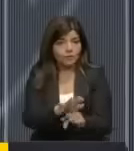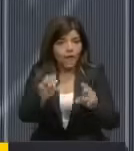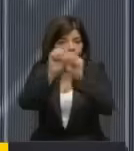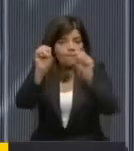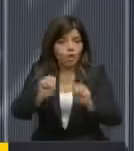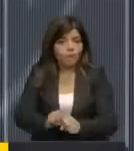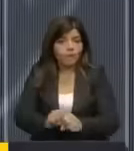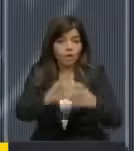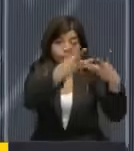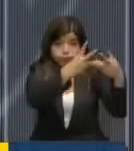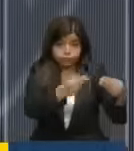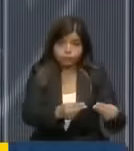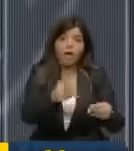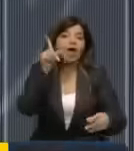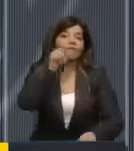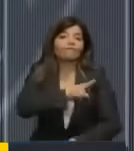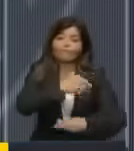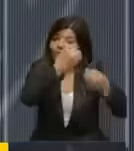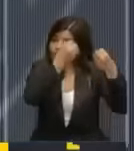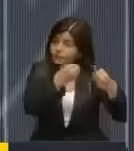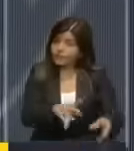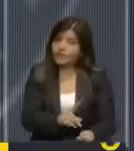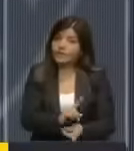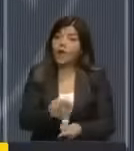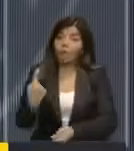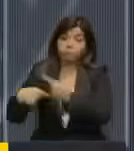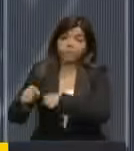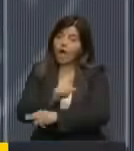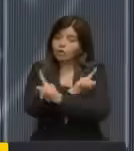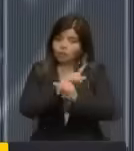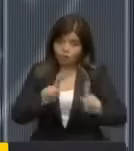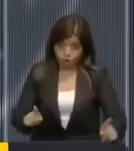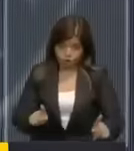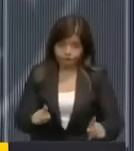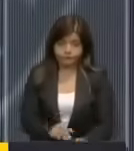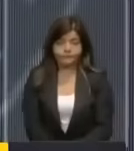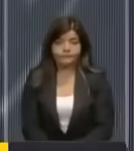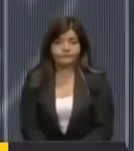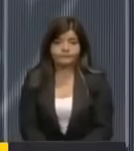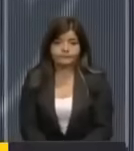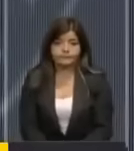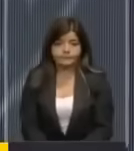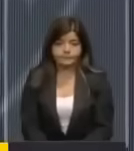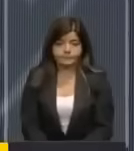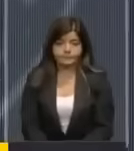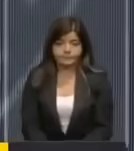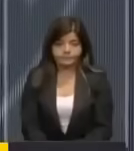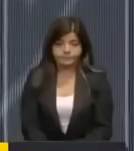decadencia ha llegado a su fin. No hay vuelta atrás.